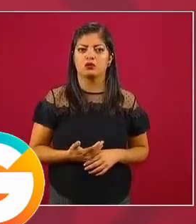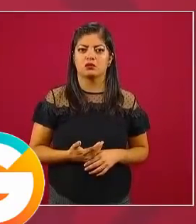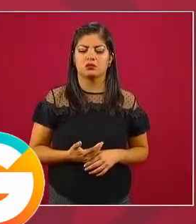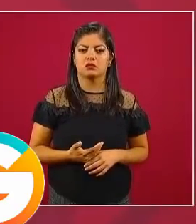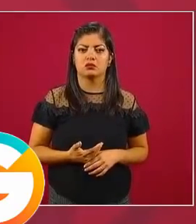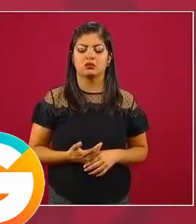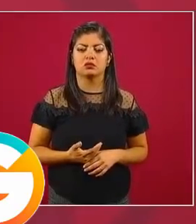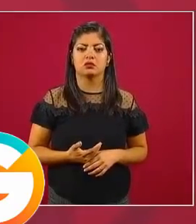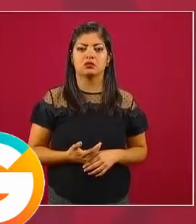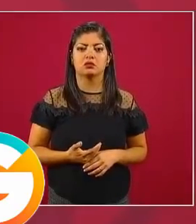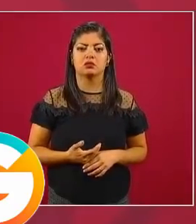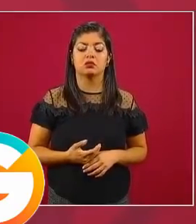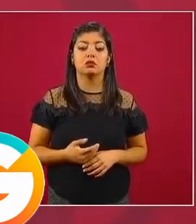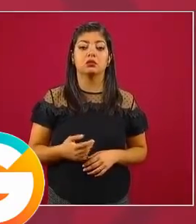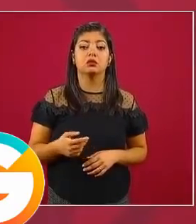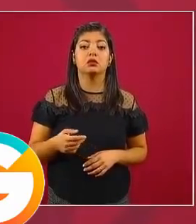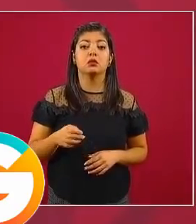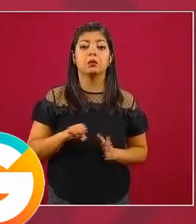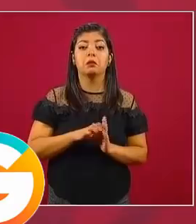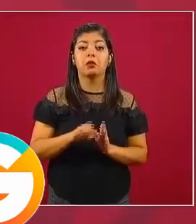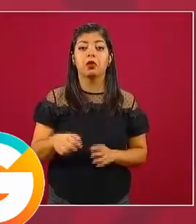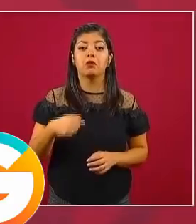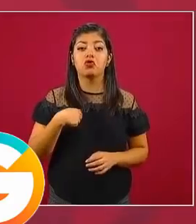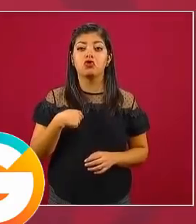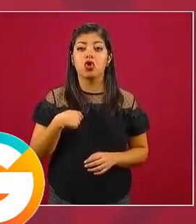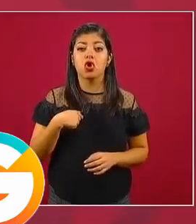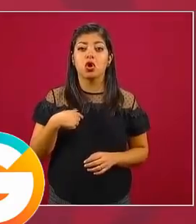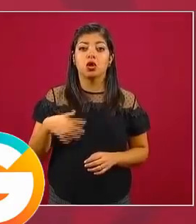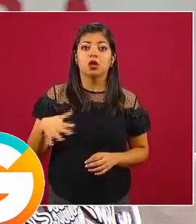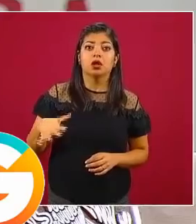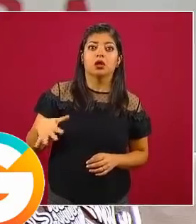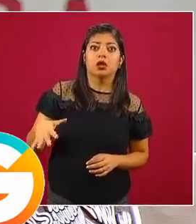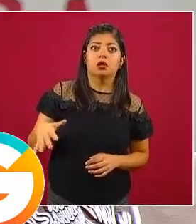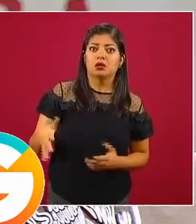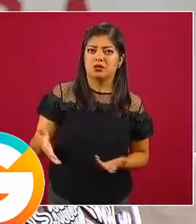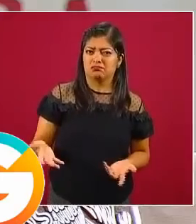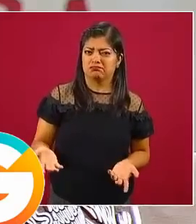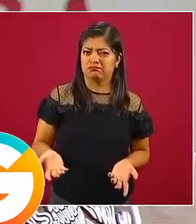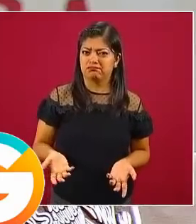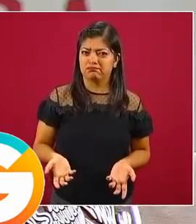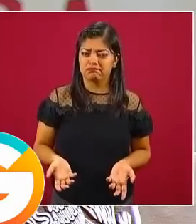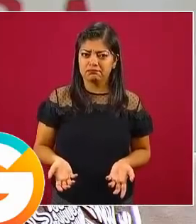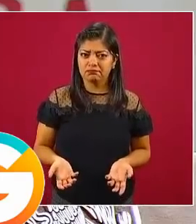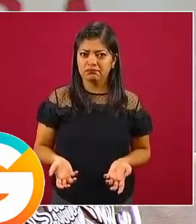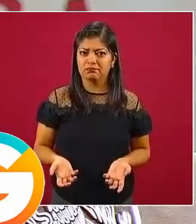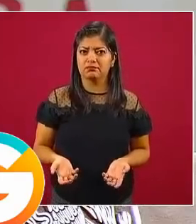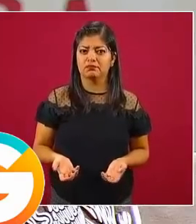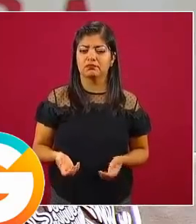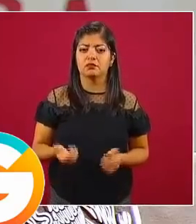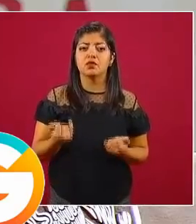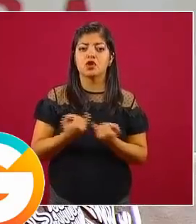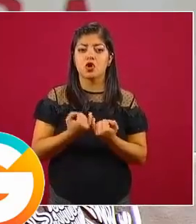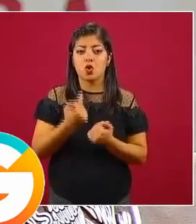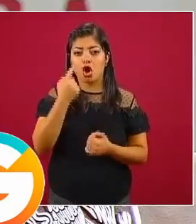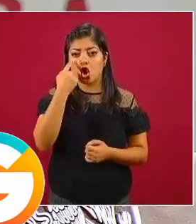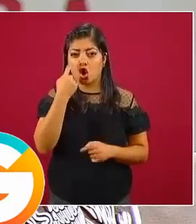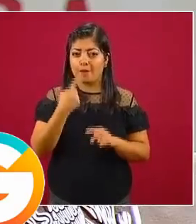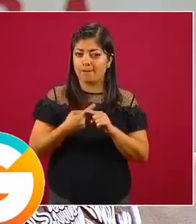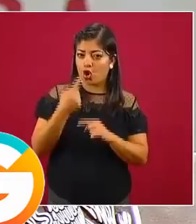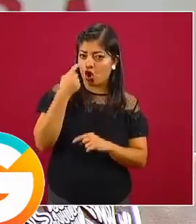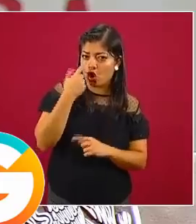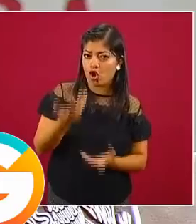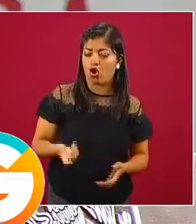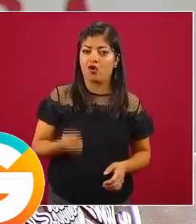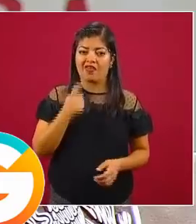Eso de que no me va a temblar la mano y el ojo por ojo, diente por